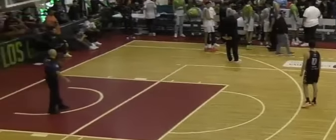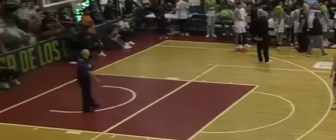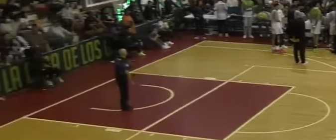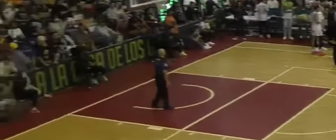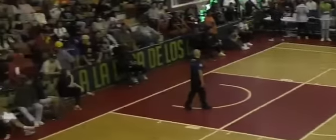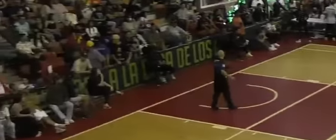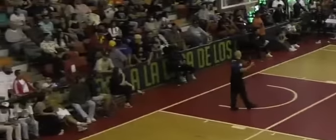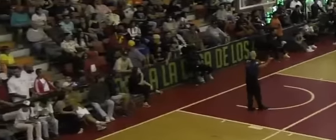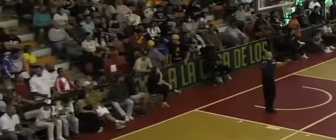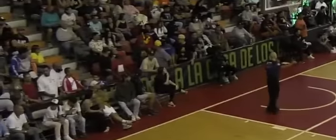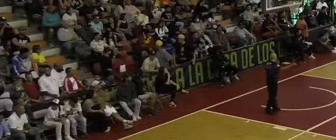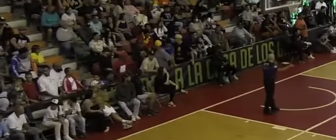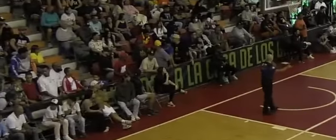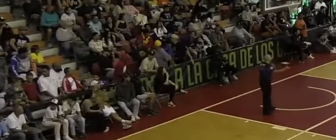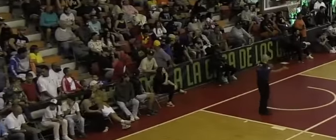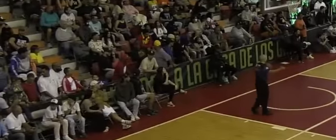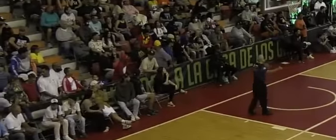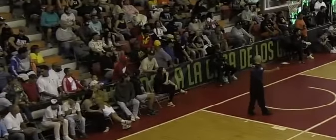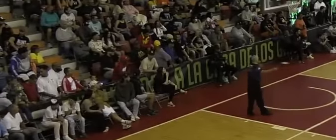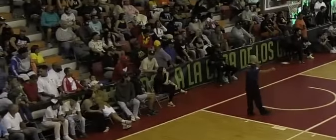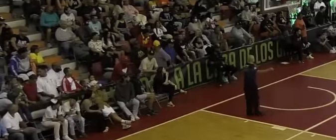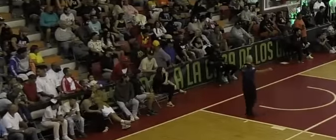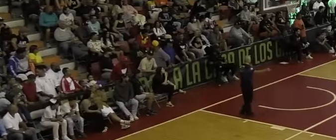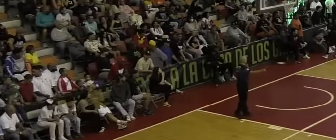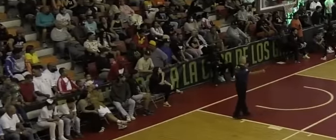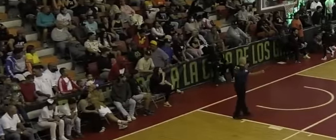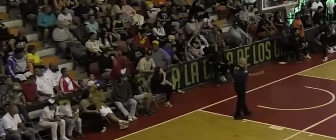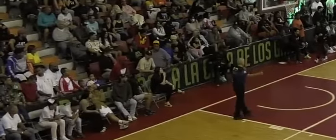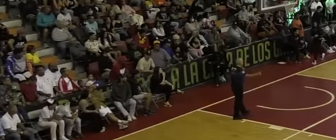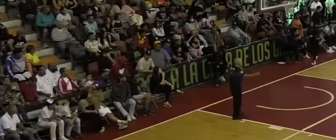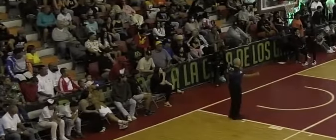Bien, amigos fanáticos, retornamos.